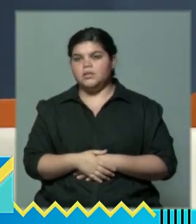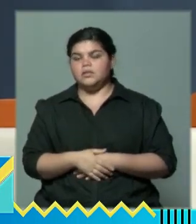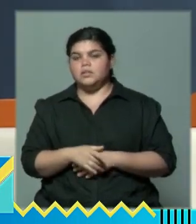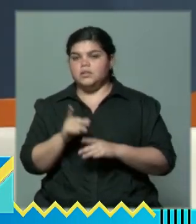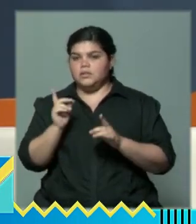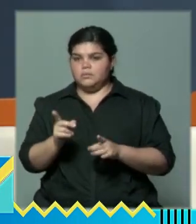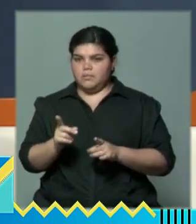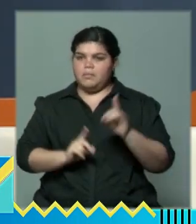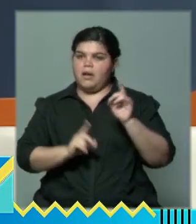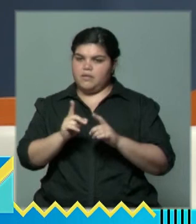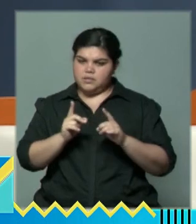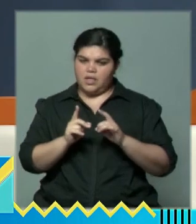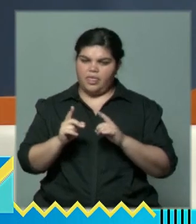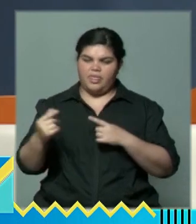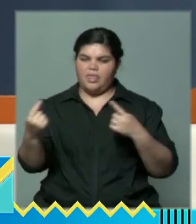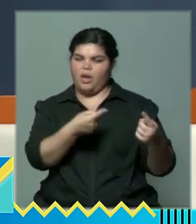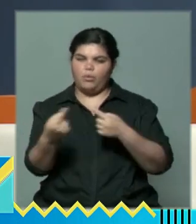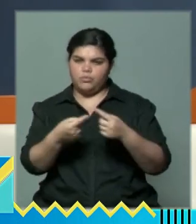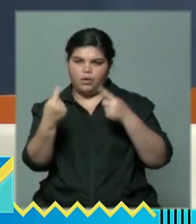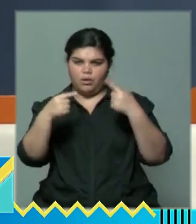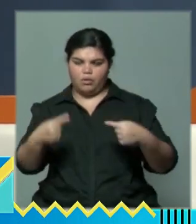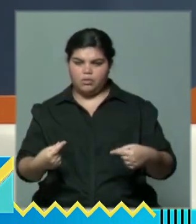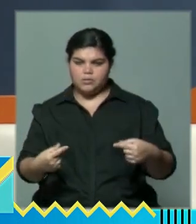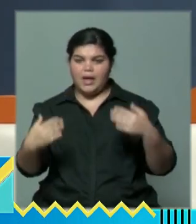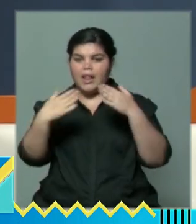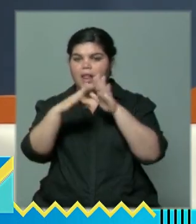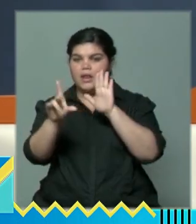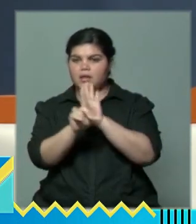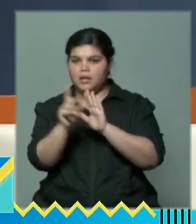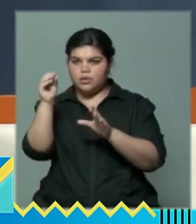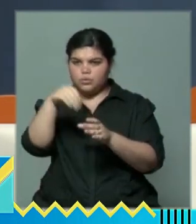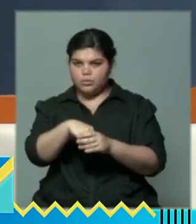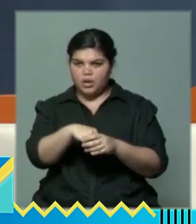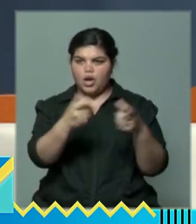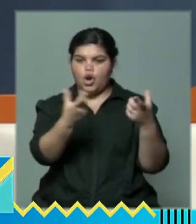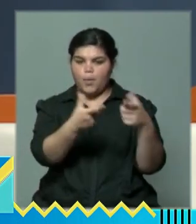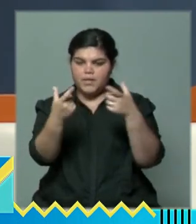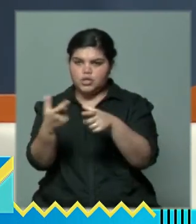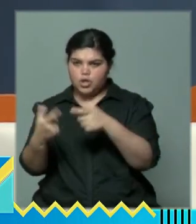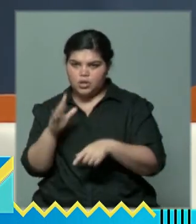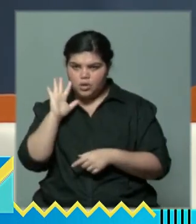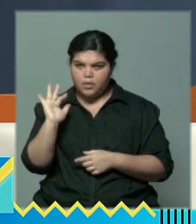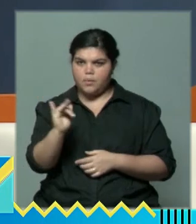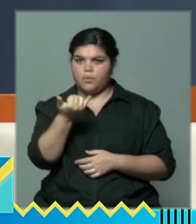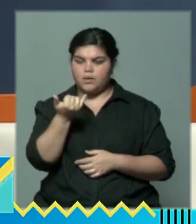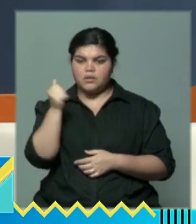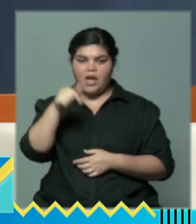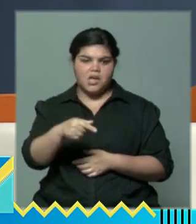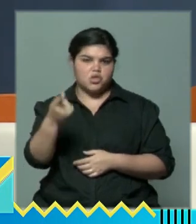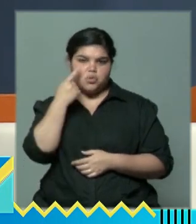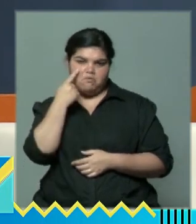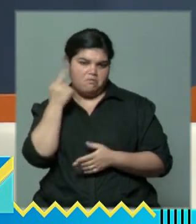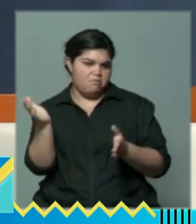que tenemos discusiones, tenemos todo, en la legislatura tenemos, y en las comisiones se ve, donde hay una buena